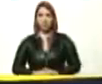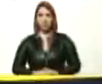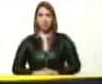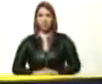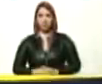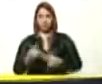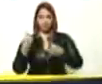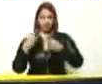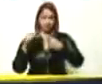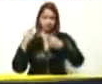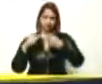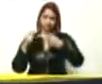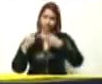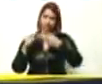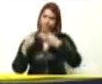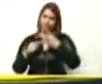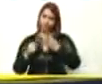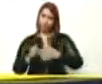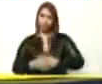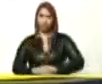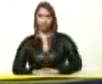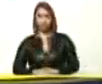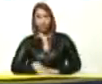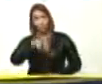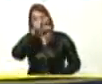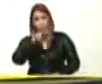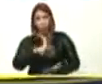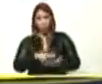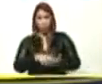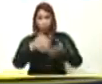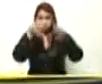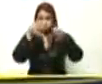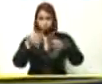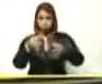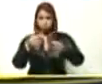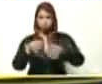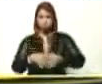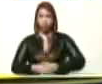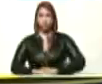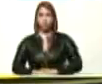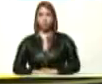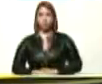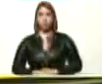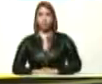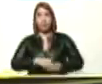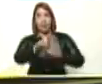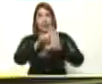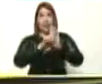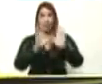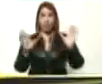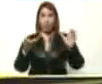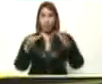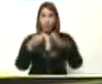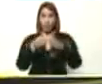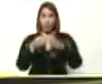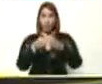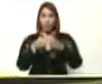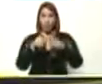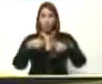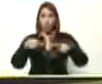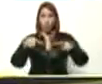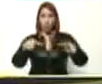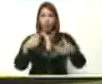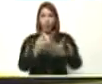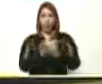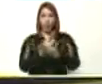etcétera, etcétera, la aprobación, definitiva, de la ley orgánica, de zonas económicas,